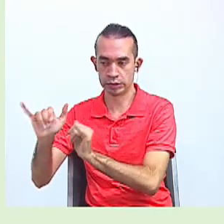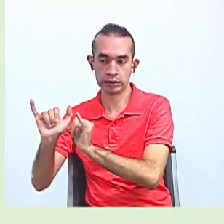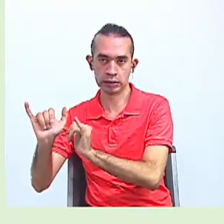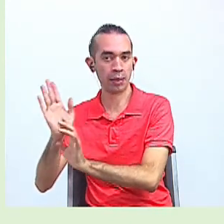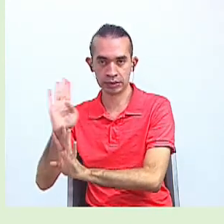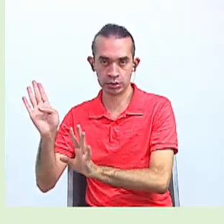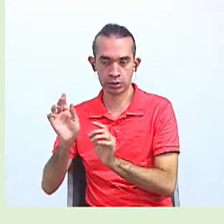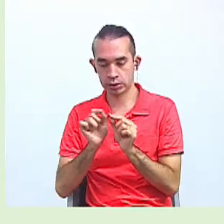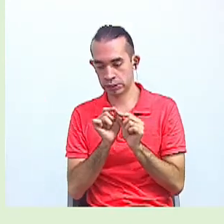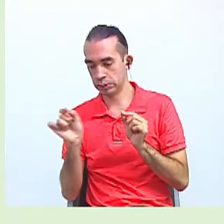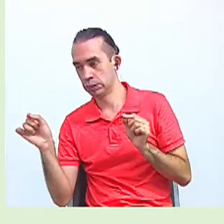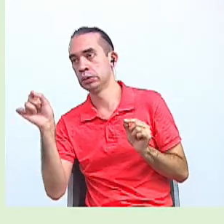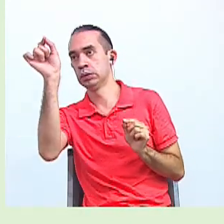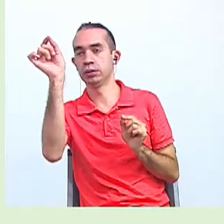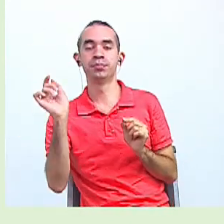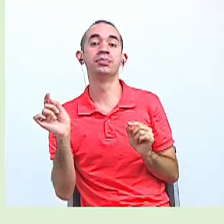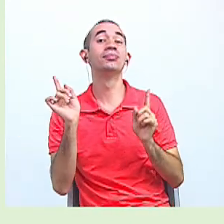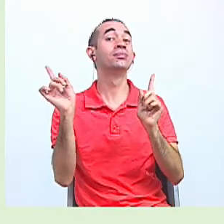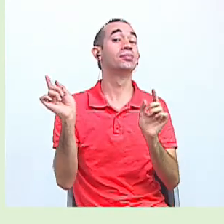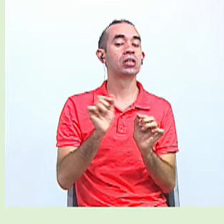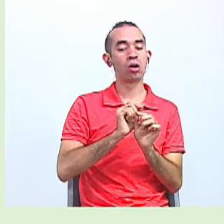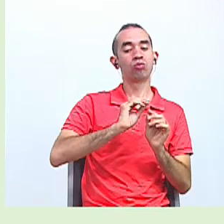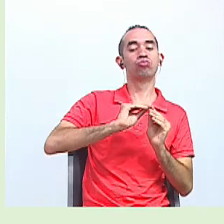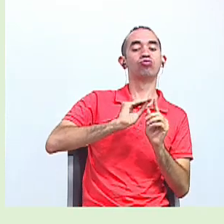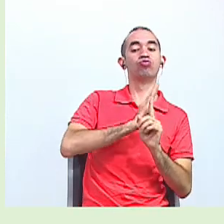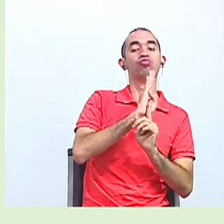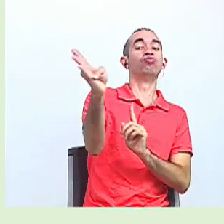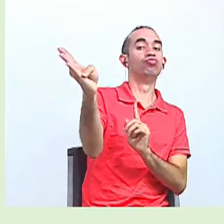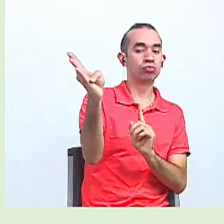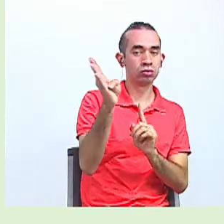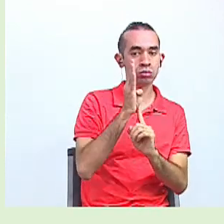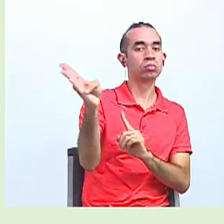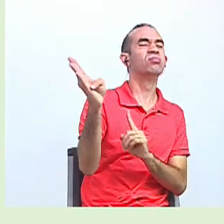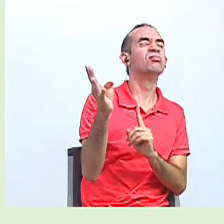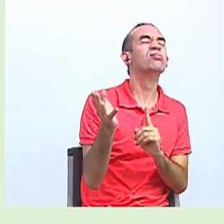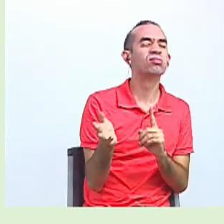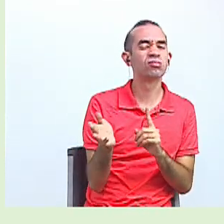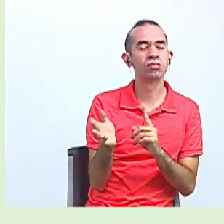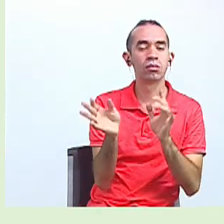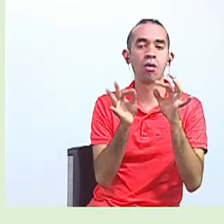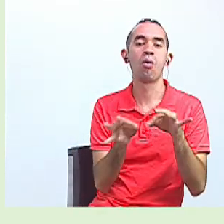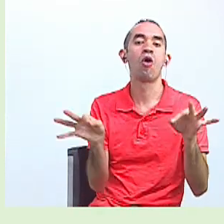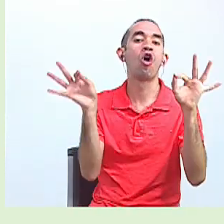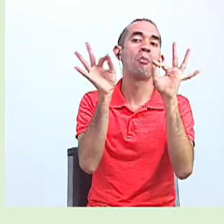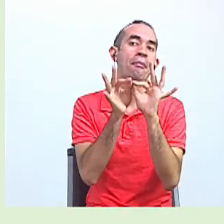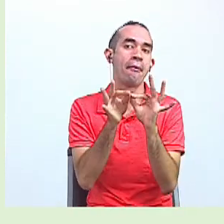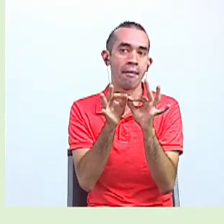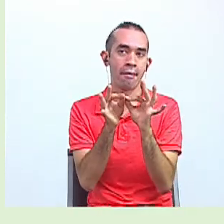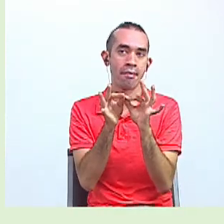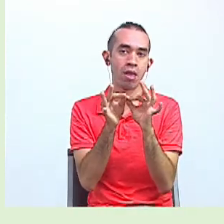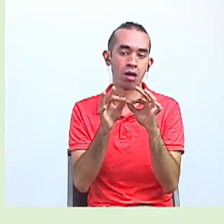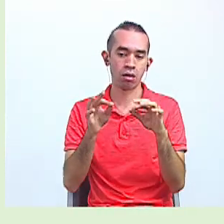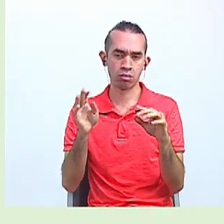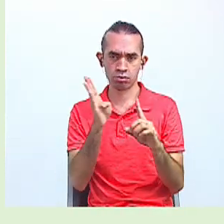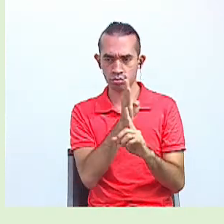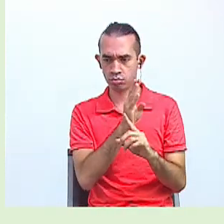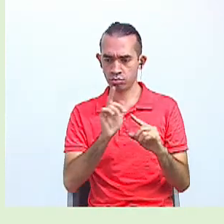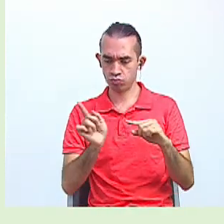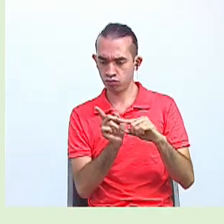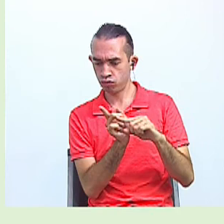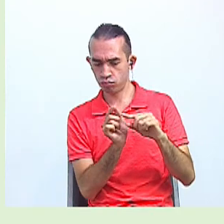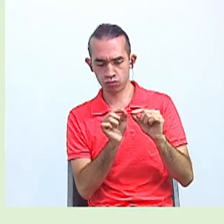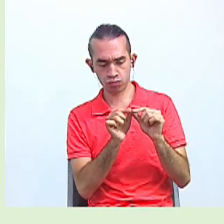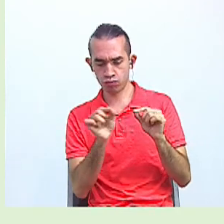ahora es importante ver el desplazamiento. Es también importante ver que se nos formó con el recorrido de